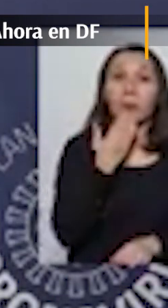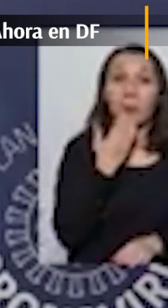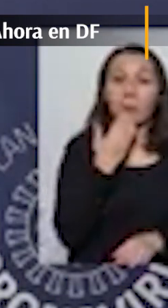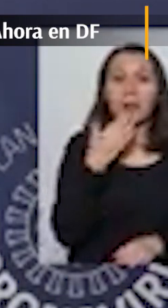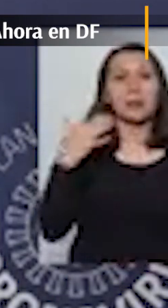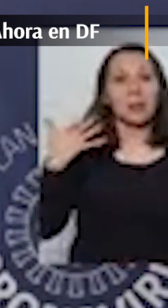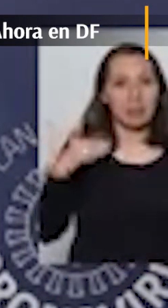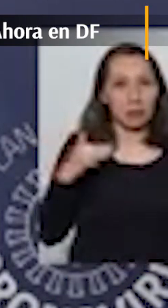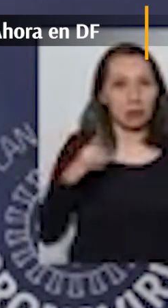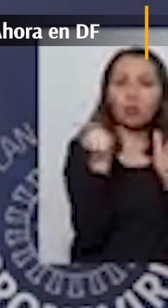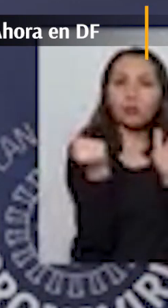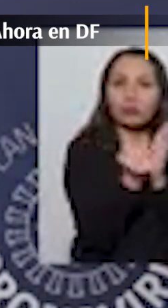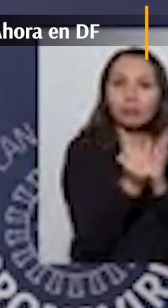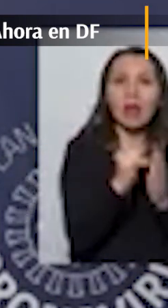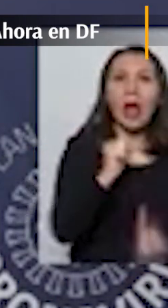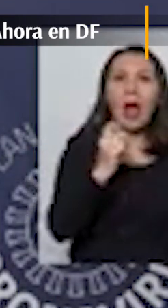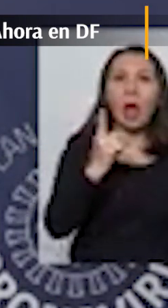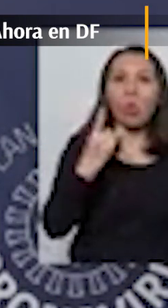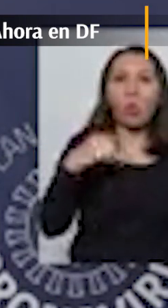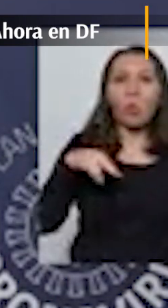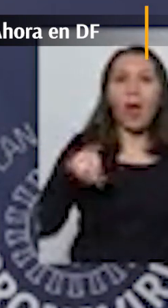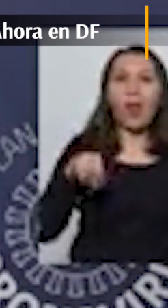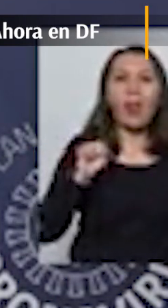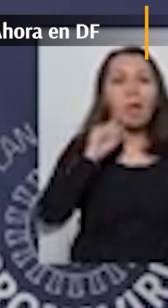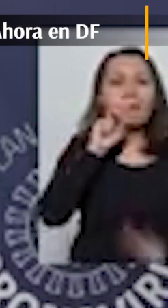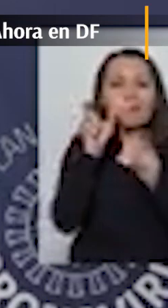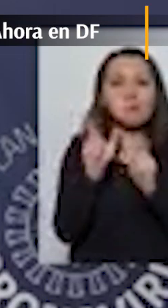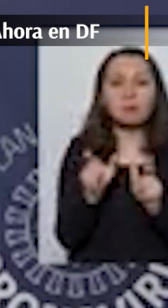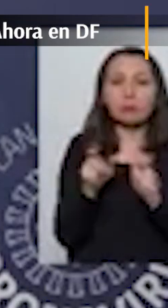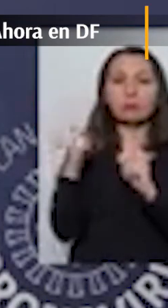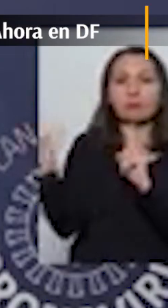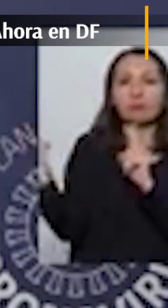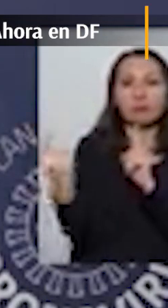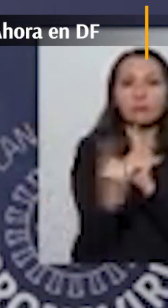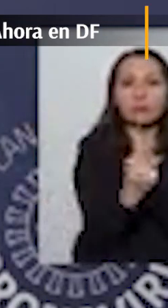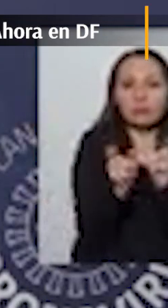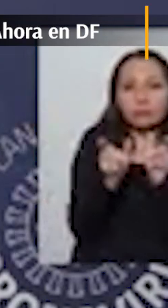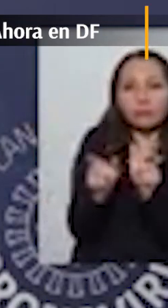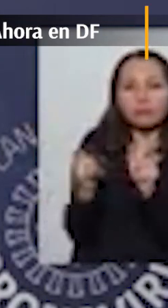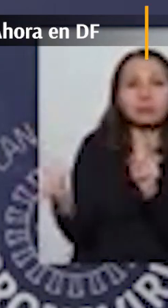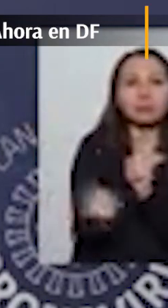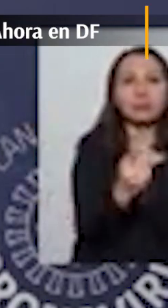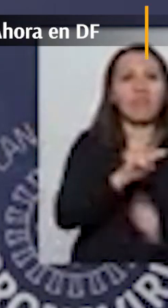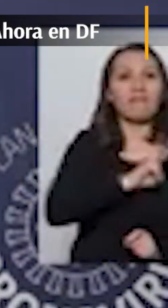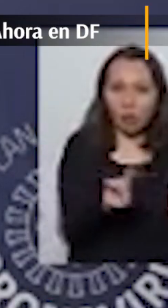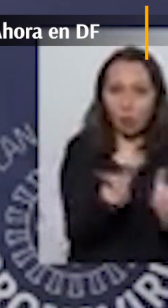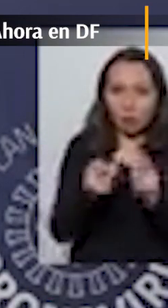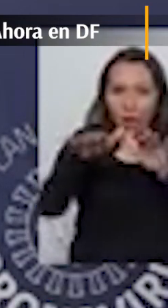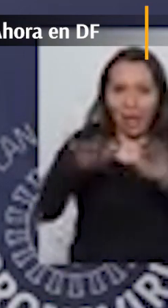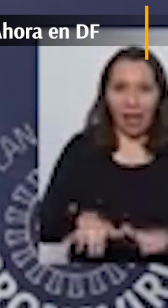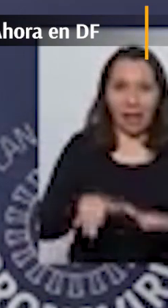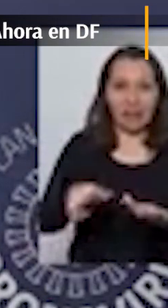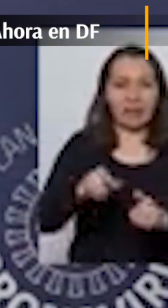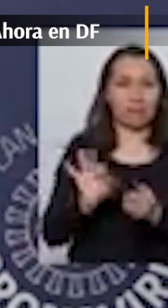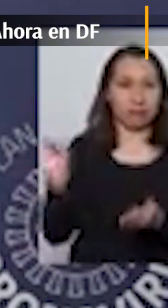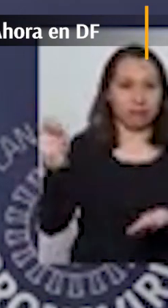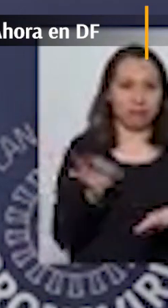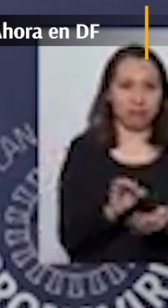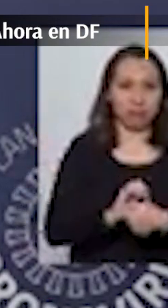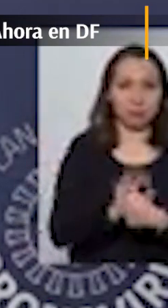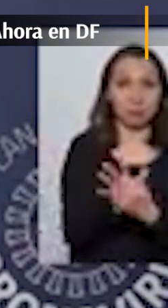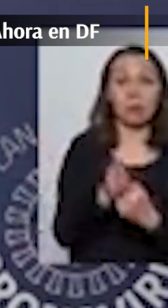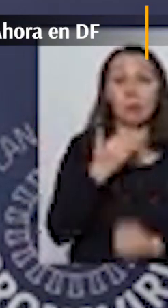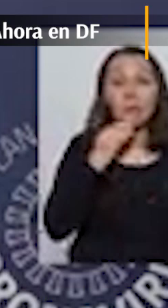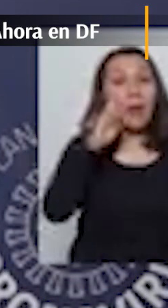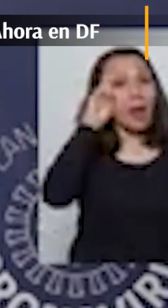es importante recordar las aduanas sanitarias que están en la región de Valparaíso y de Viña. También quiero recordar